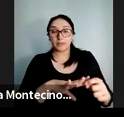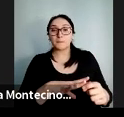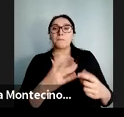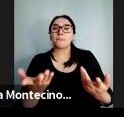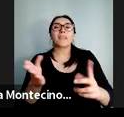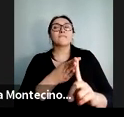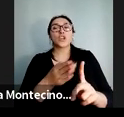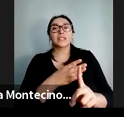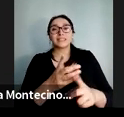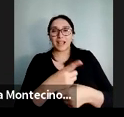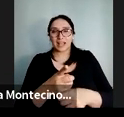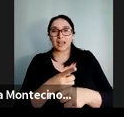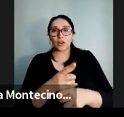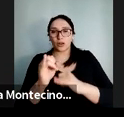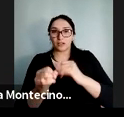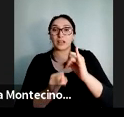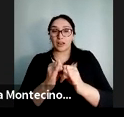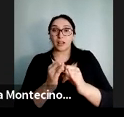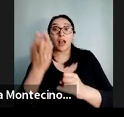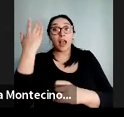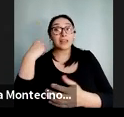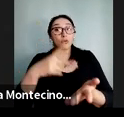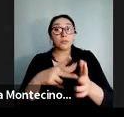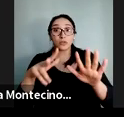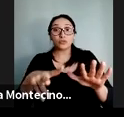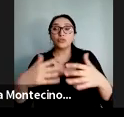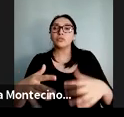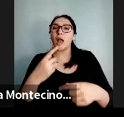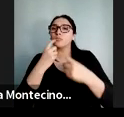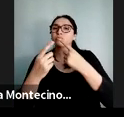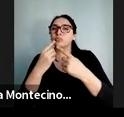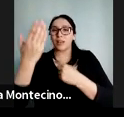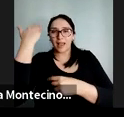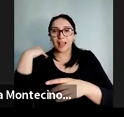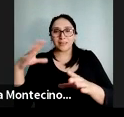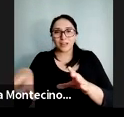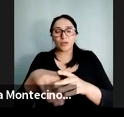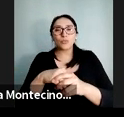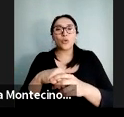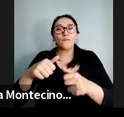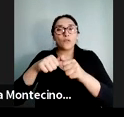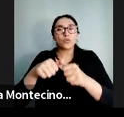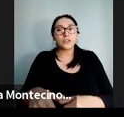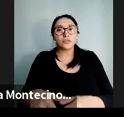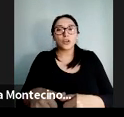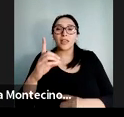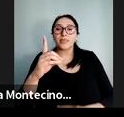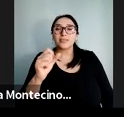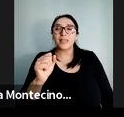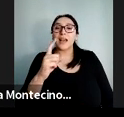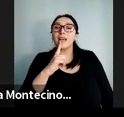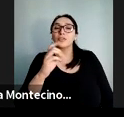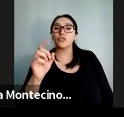realizado una encuesta preliminar el año 2018 en conjunto con la Fundación Datos Protegidos, y este año quisimos hacerla